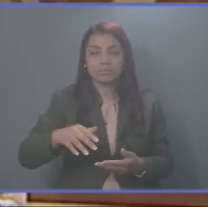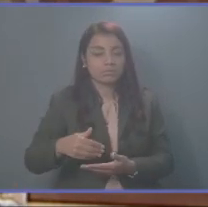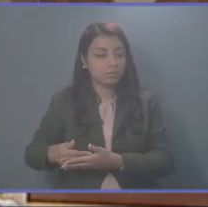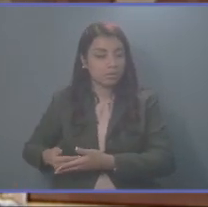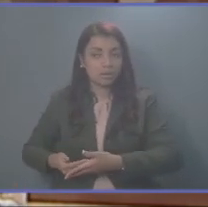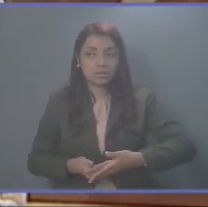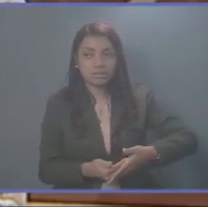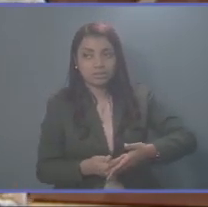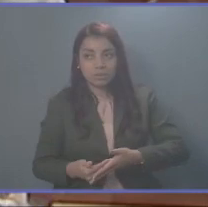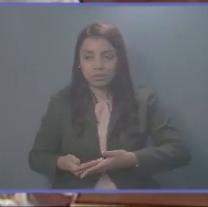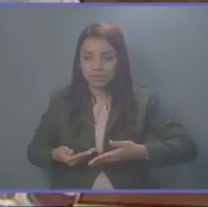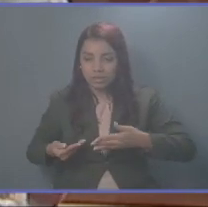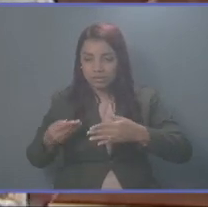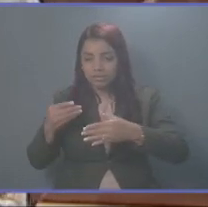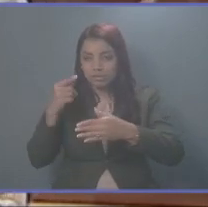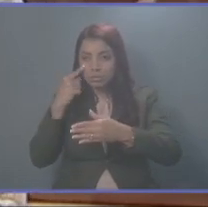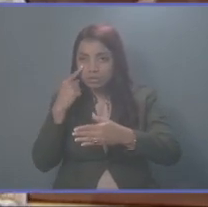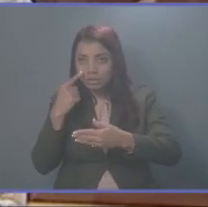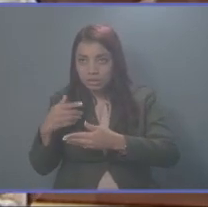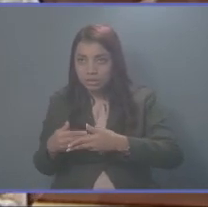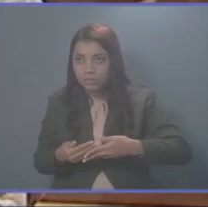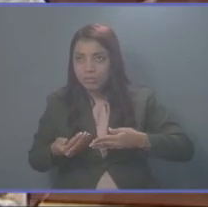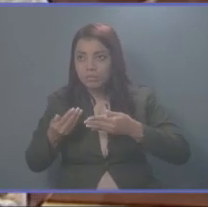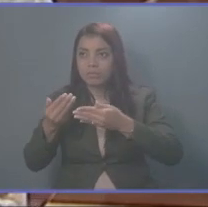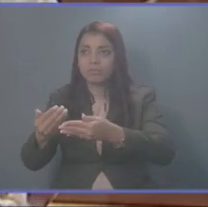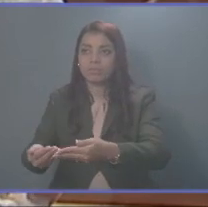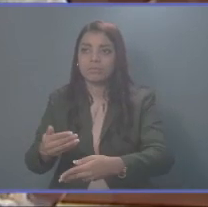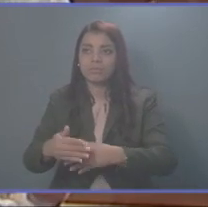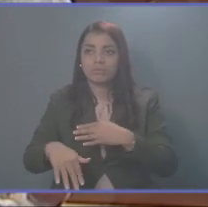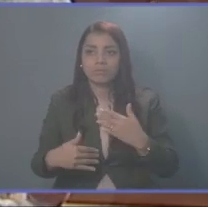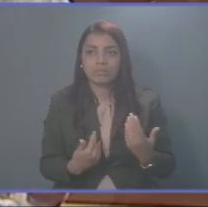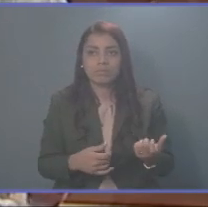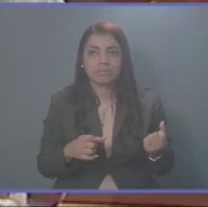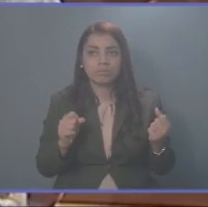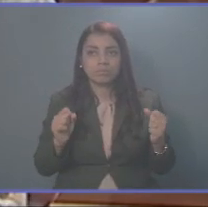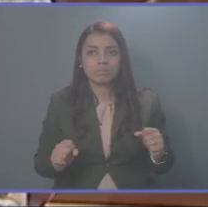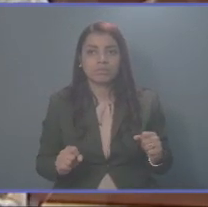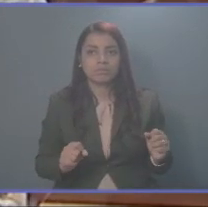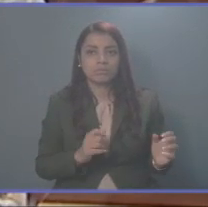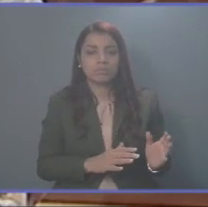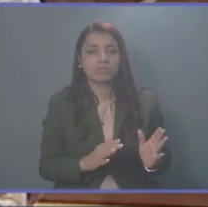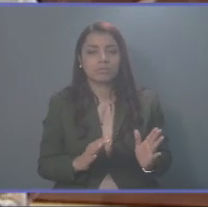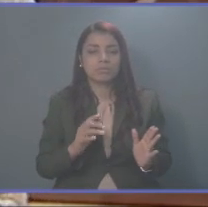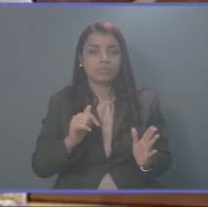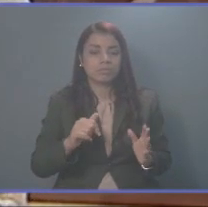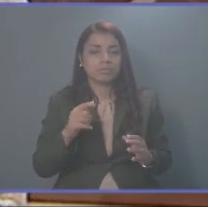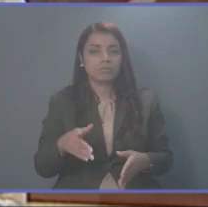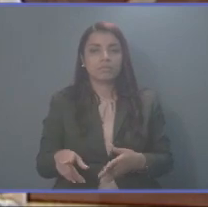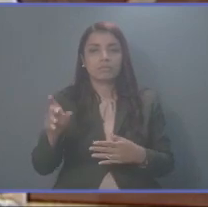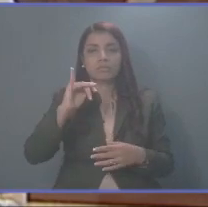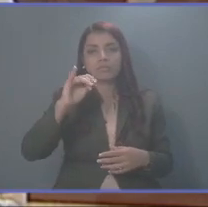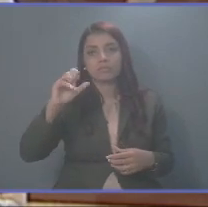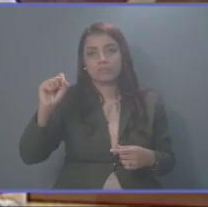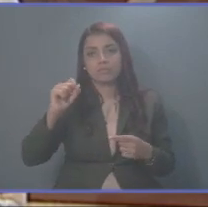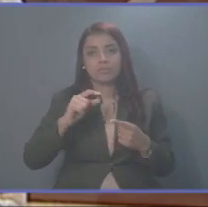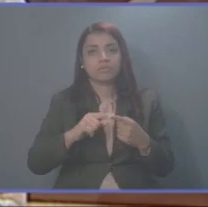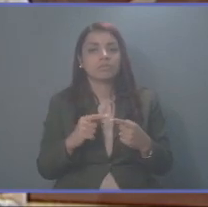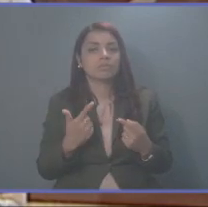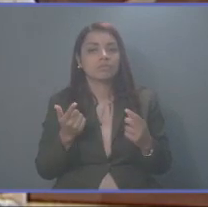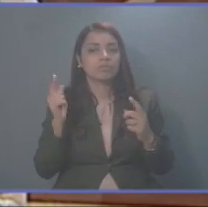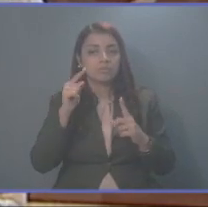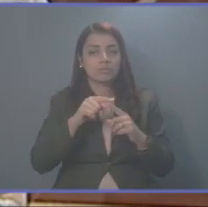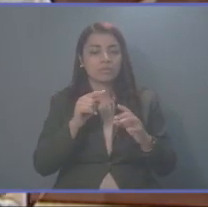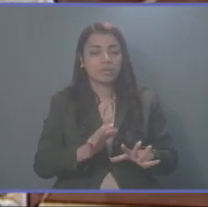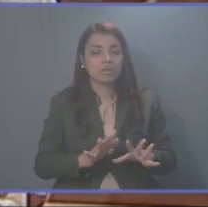en vigencia las reformas que brindan protección a los hijos de los cotizantes del Seguro Social hasta los 18 años,